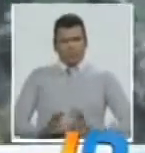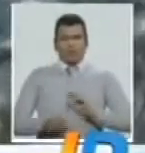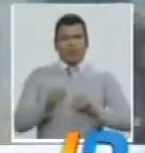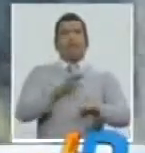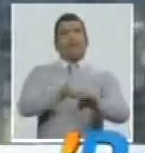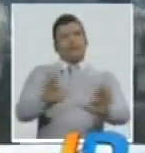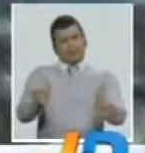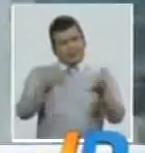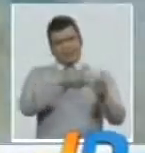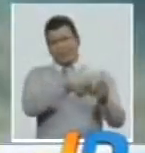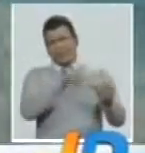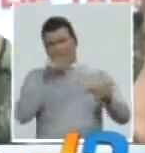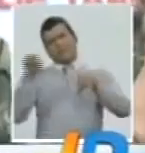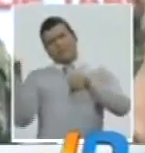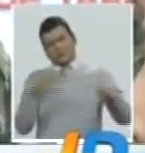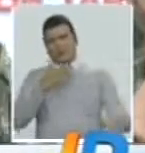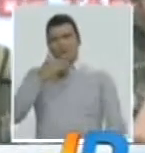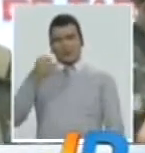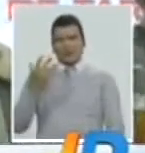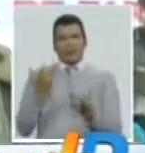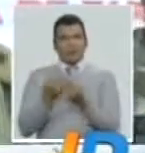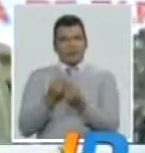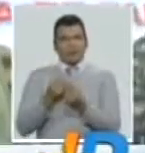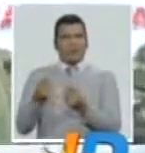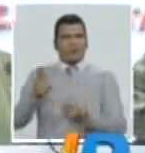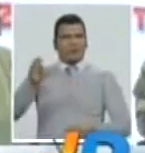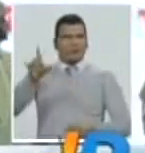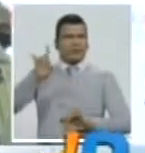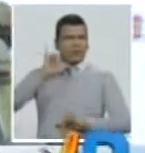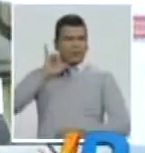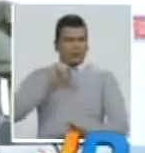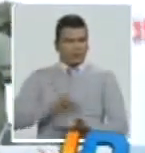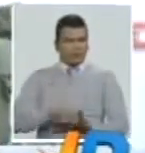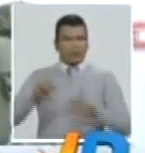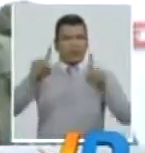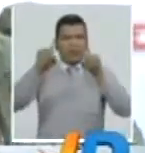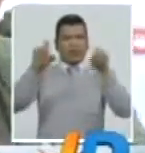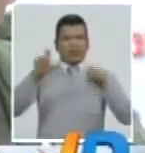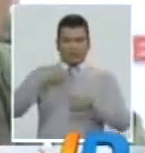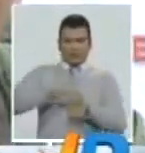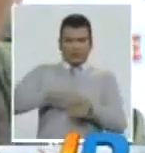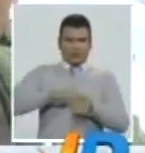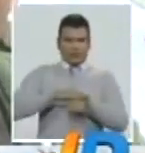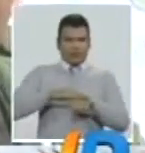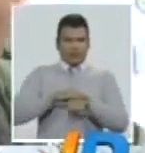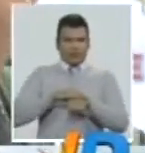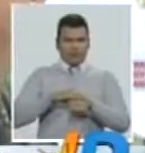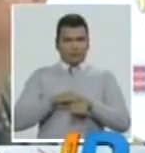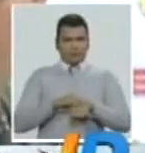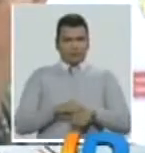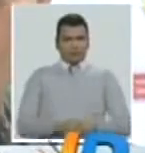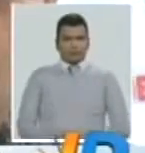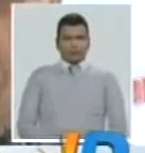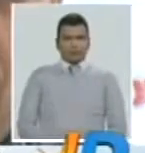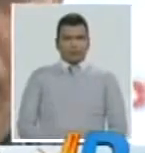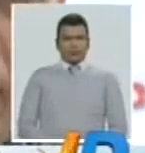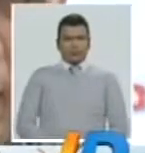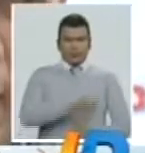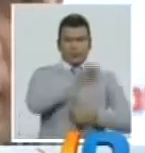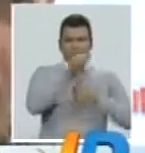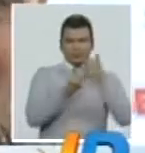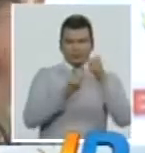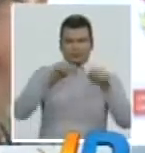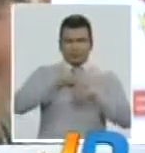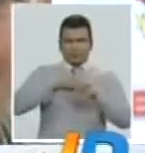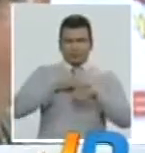emisoras del Ejército y la Armada Nacional. Es un hombre de confianza, es alias El Calvo, de alias Sábalo, que es el